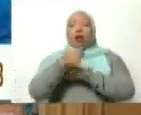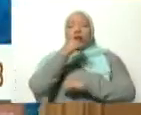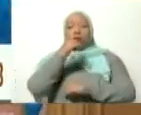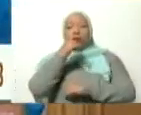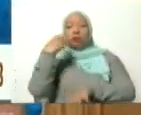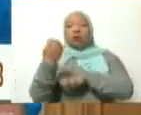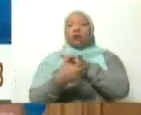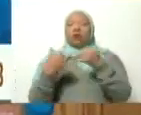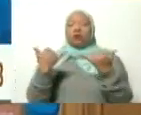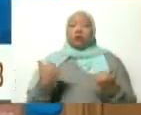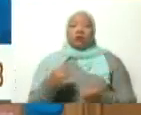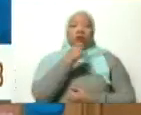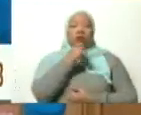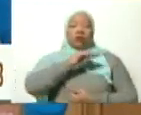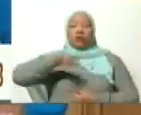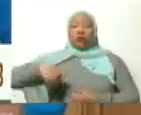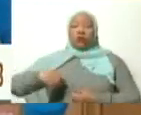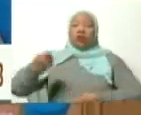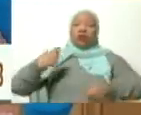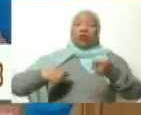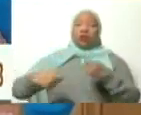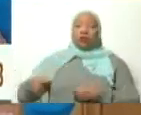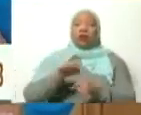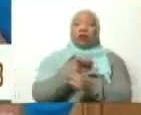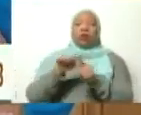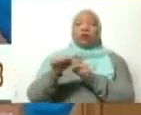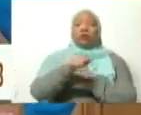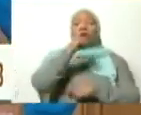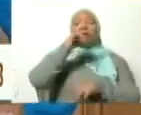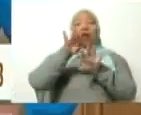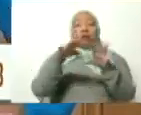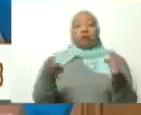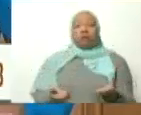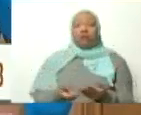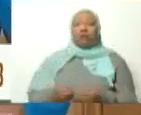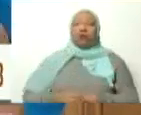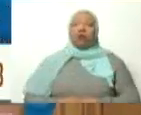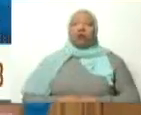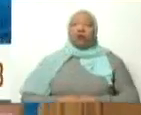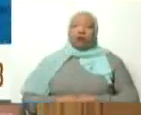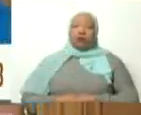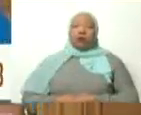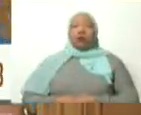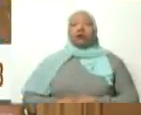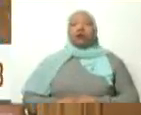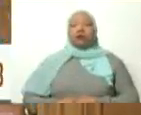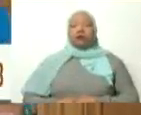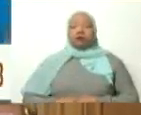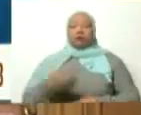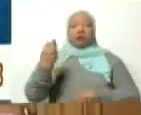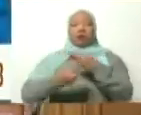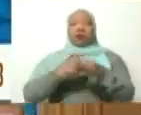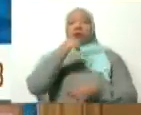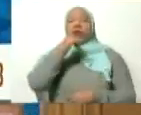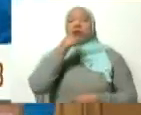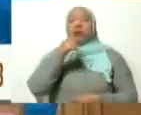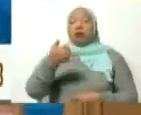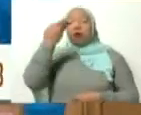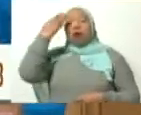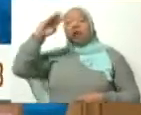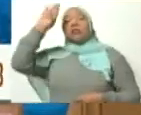Estamos ya en medio de una crisis climática mundial. Lo advirtió el comandante Fidel Castro, lo advirtió